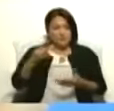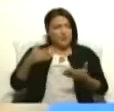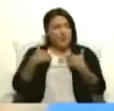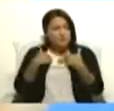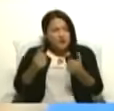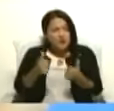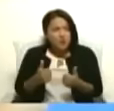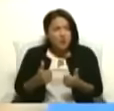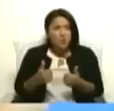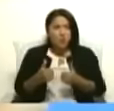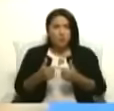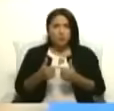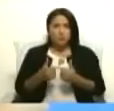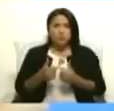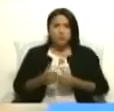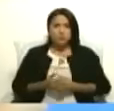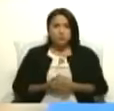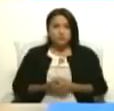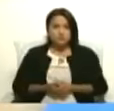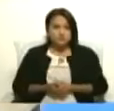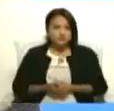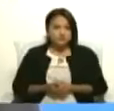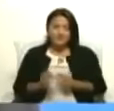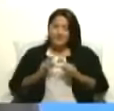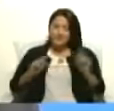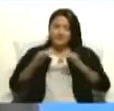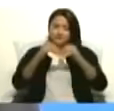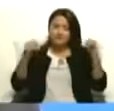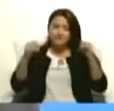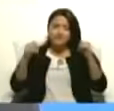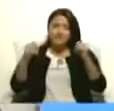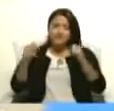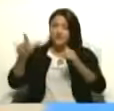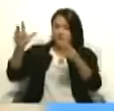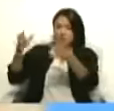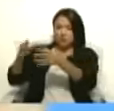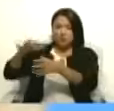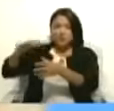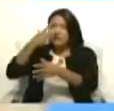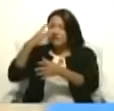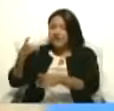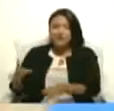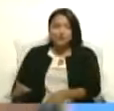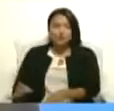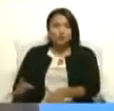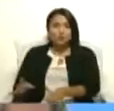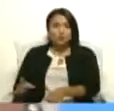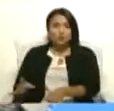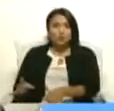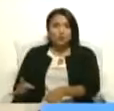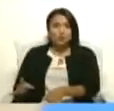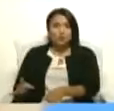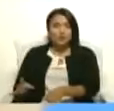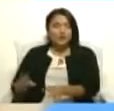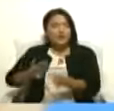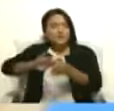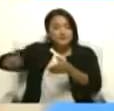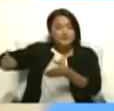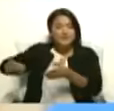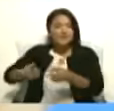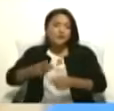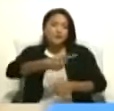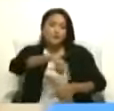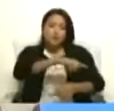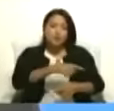prosperidad del pueblo de Venezuela Qué diferencia tan grande entre esa basura que allá pide más sanciones y este pueblo que ha ido